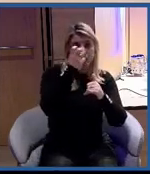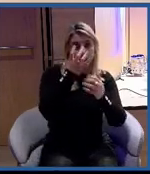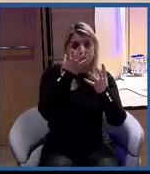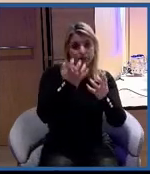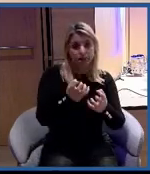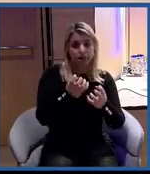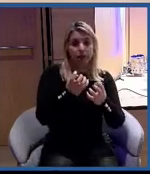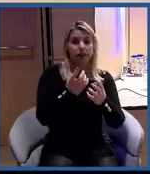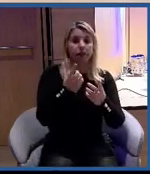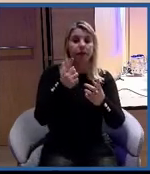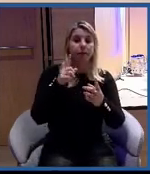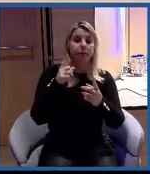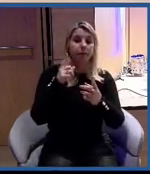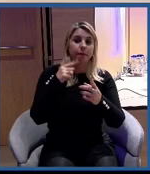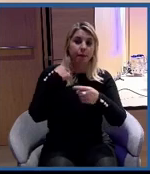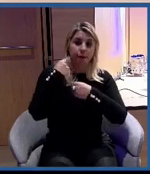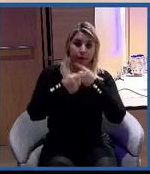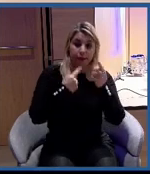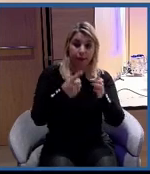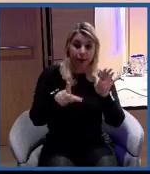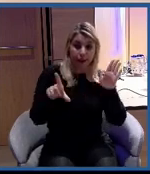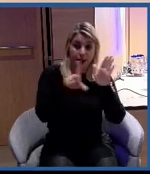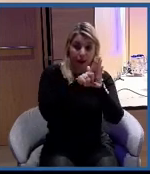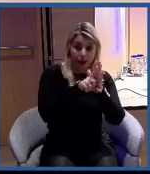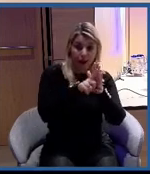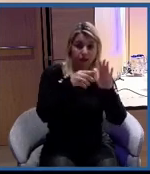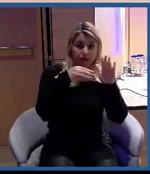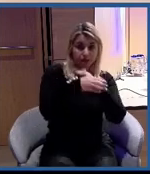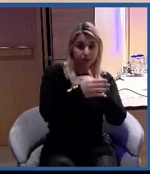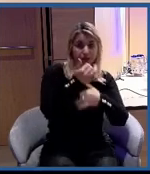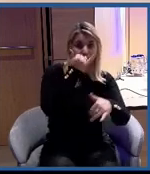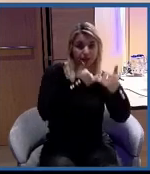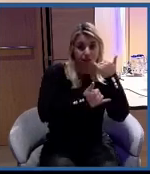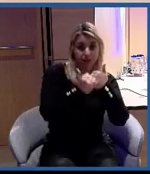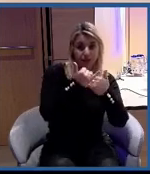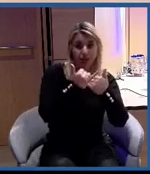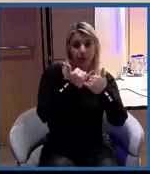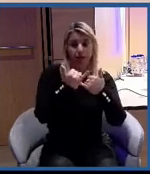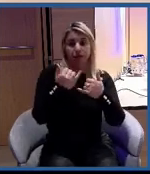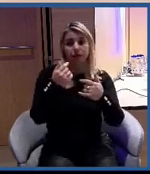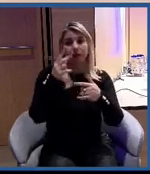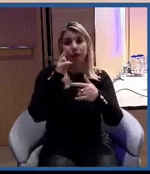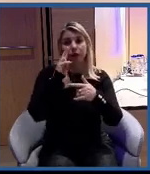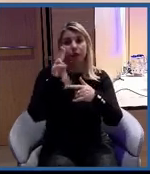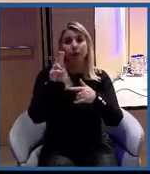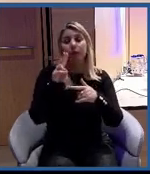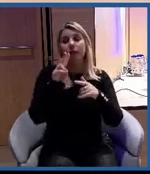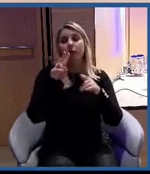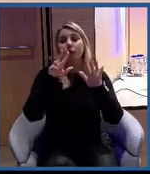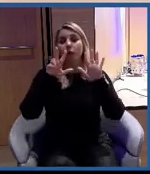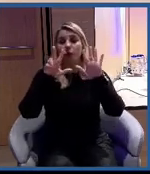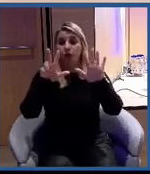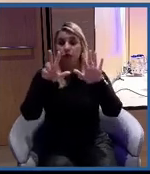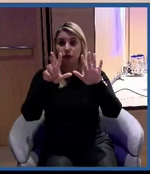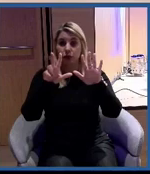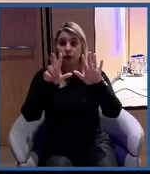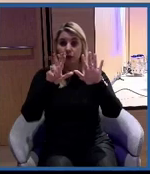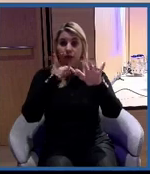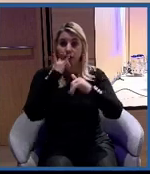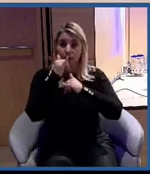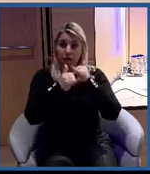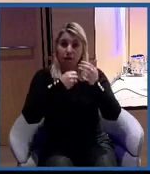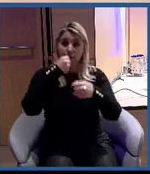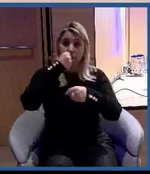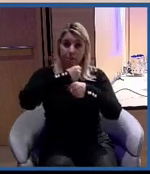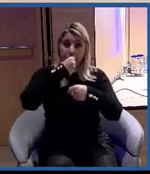y insisto mucho en la ley de acceso a la información la nuestra es una ley del año 2008 que estaba trabajando bastante